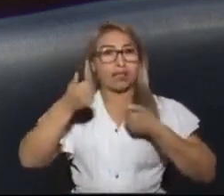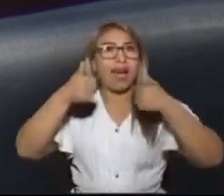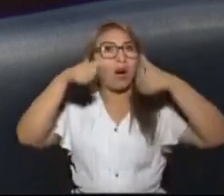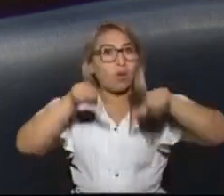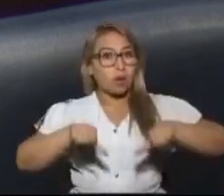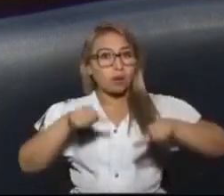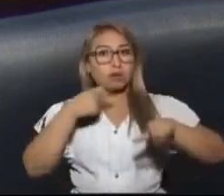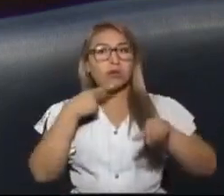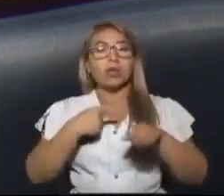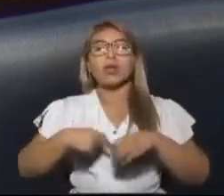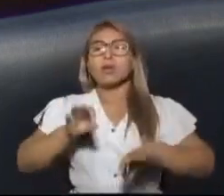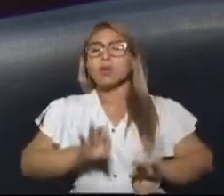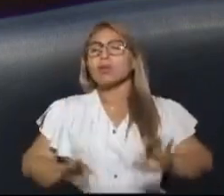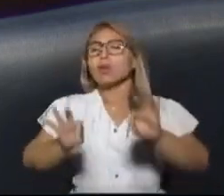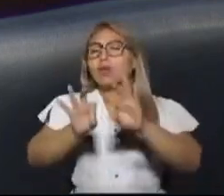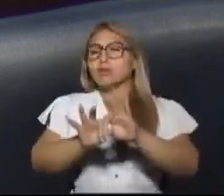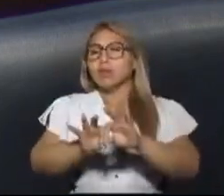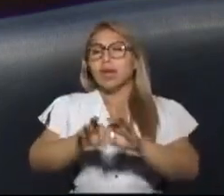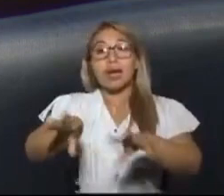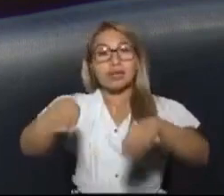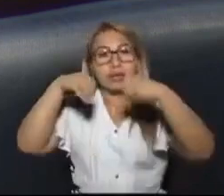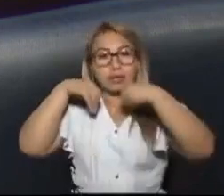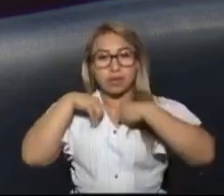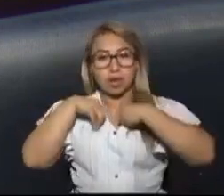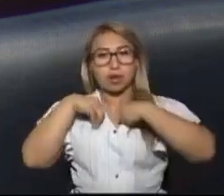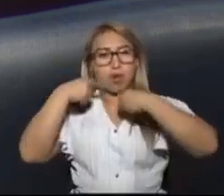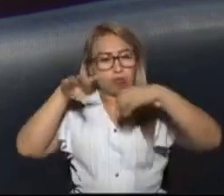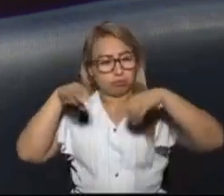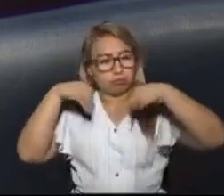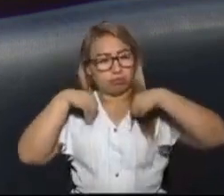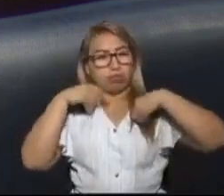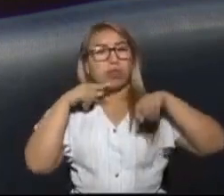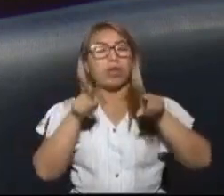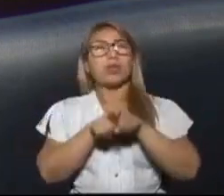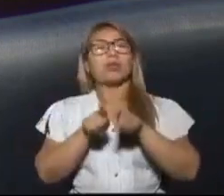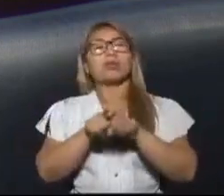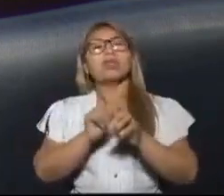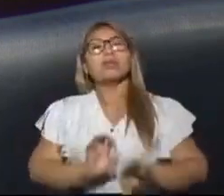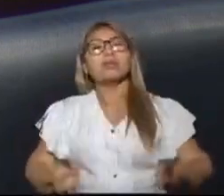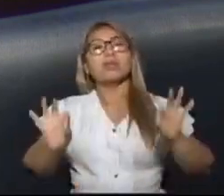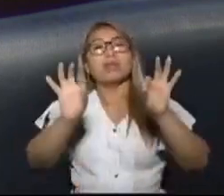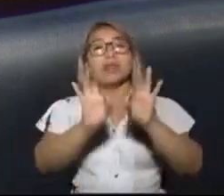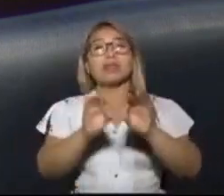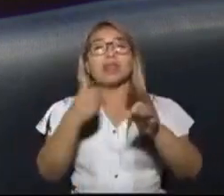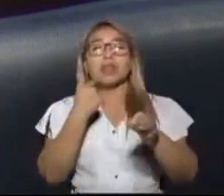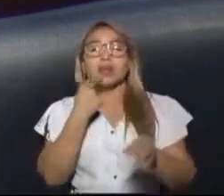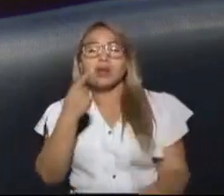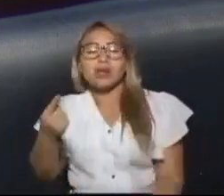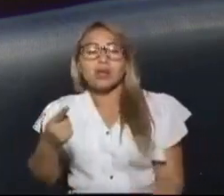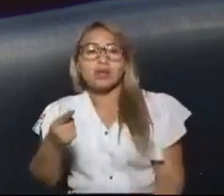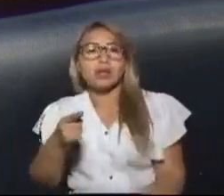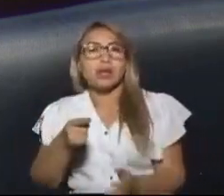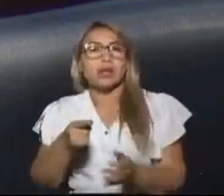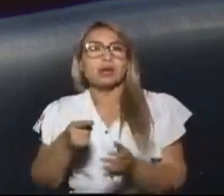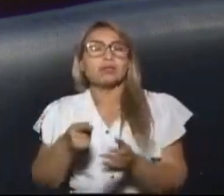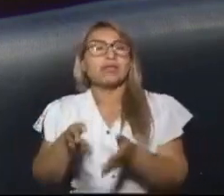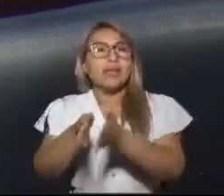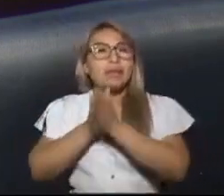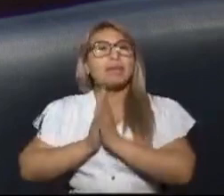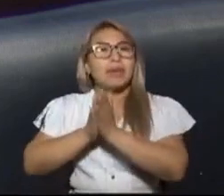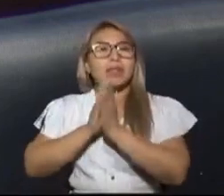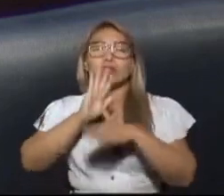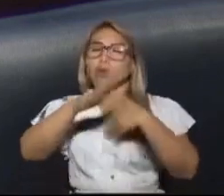Reconocer cuando hay que retroceder y debemos hacerlo porque así lo quiere y lo exigen